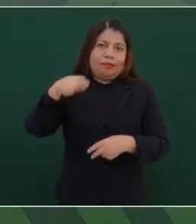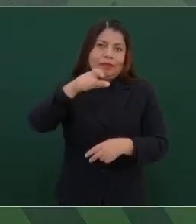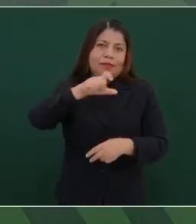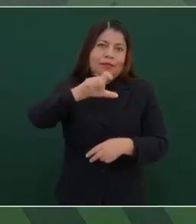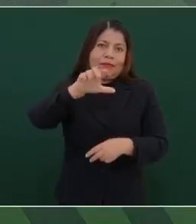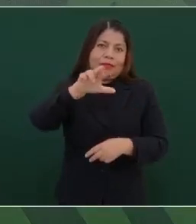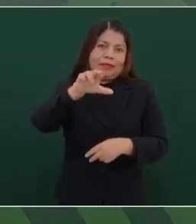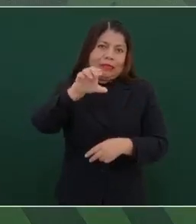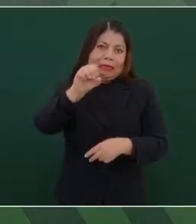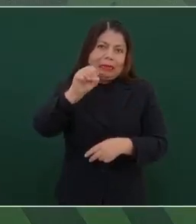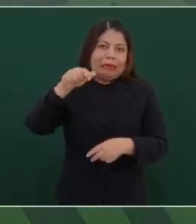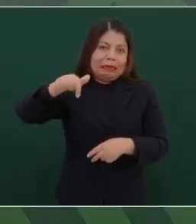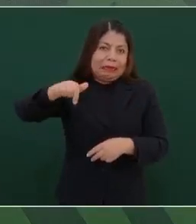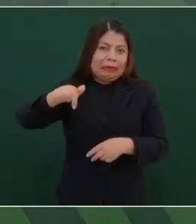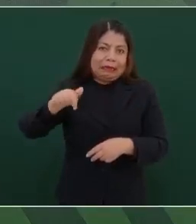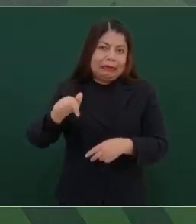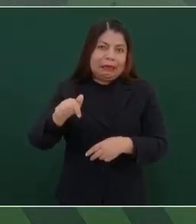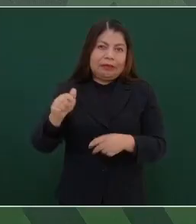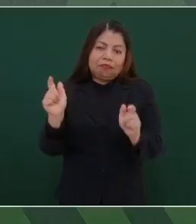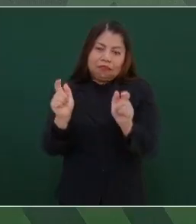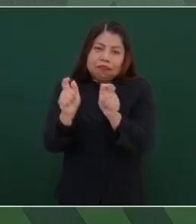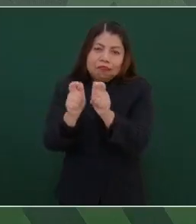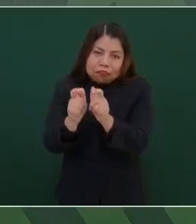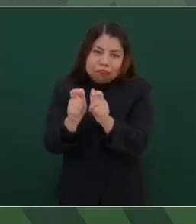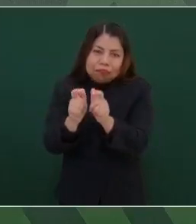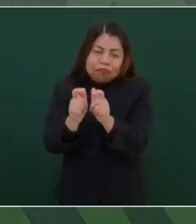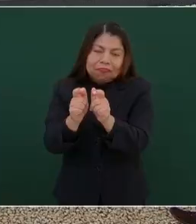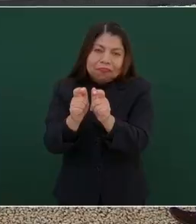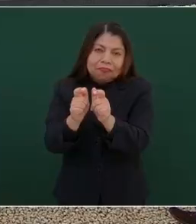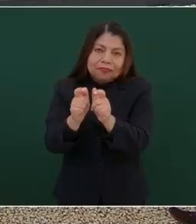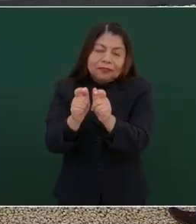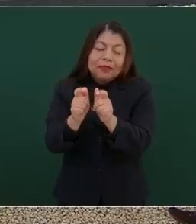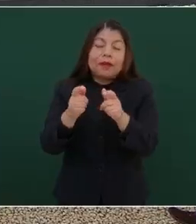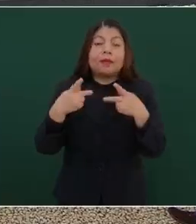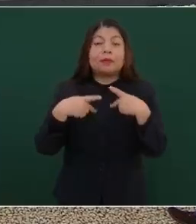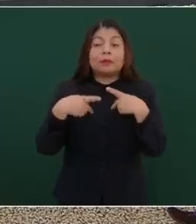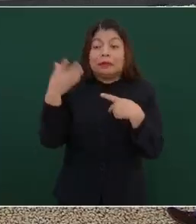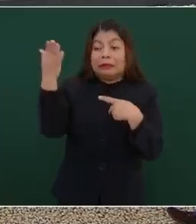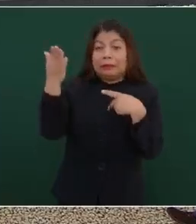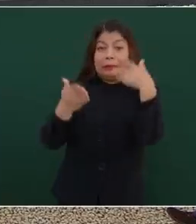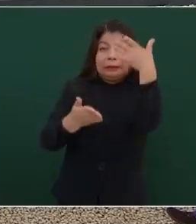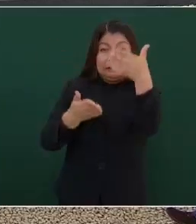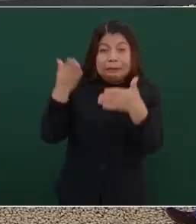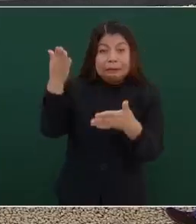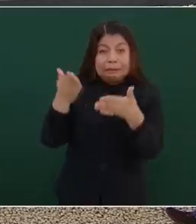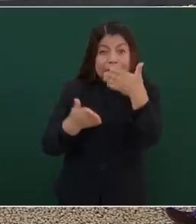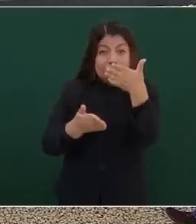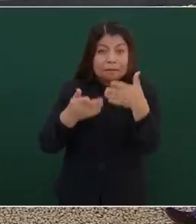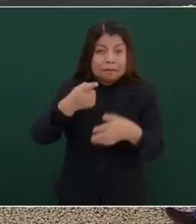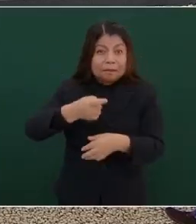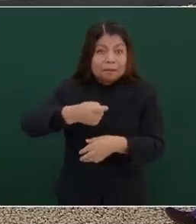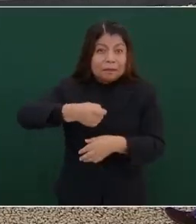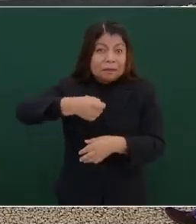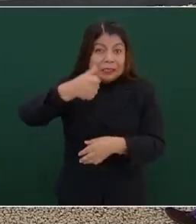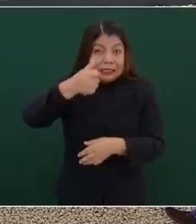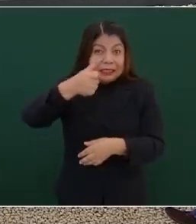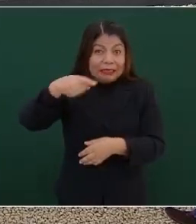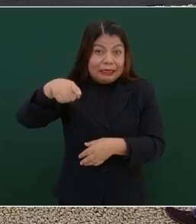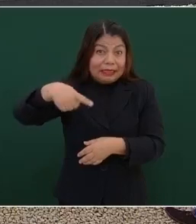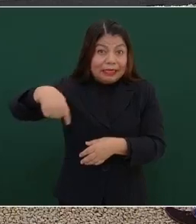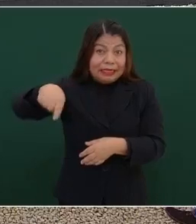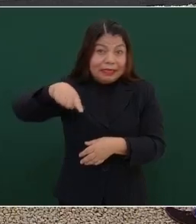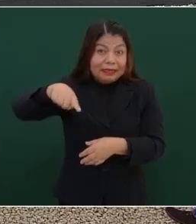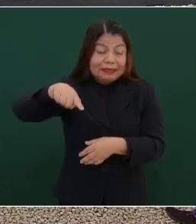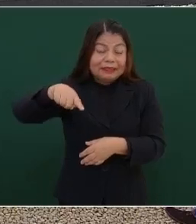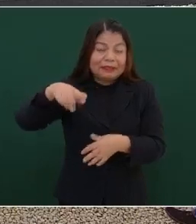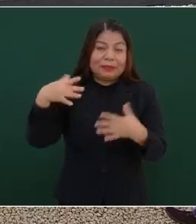Así empezó. Y los primeros pobladores, los que llegaron, pues son como héroes, hay